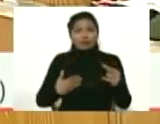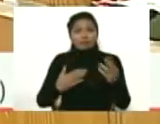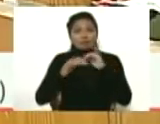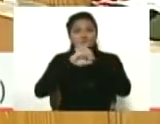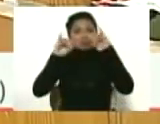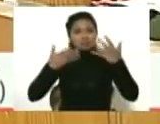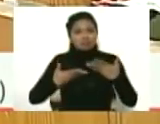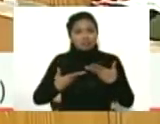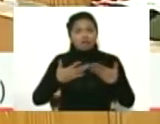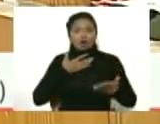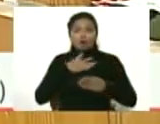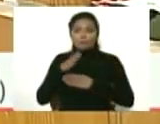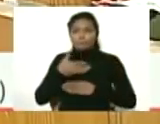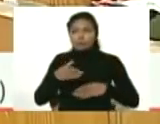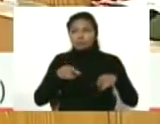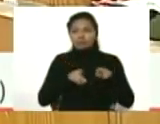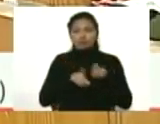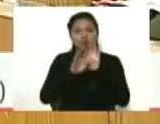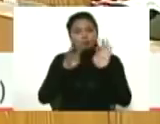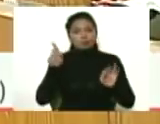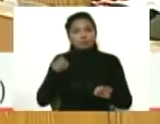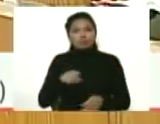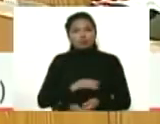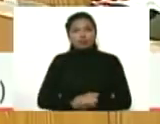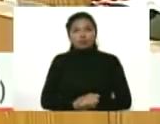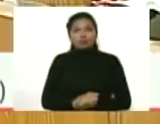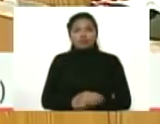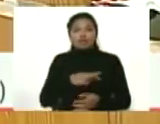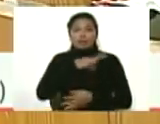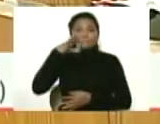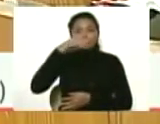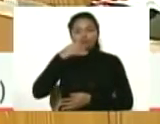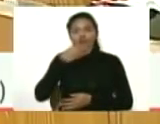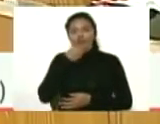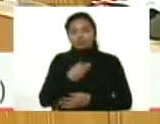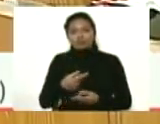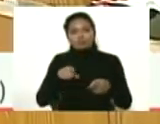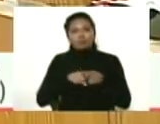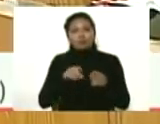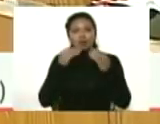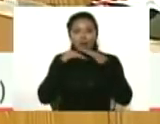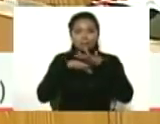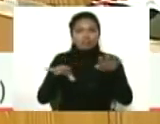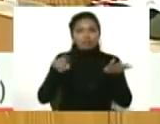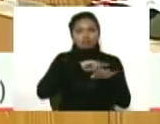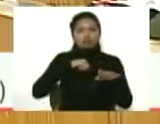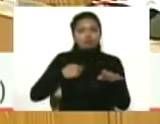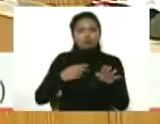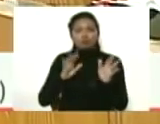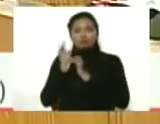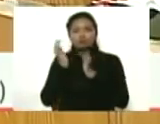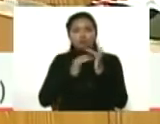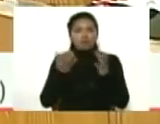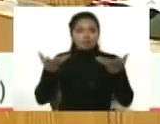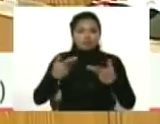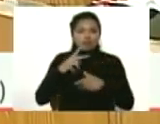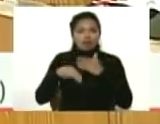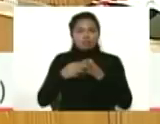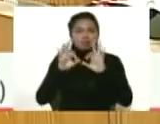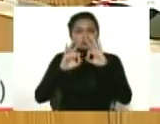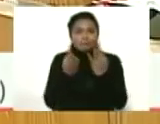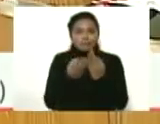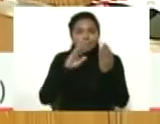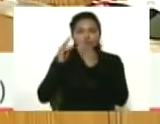felicidad, compartir, y que el espíritu navideño y las bendiciones de nuestro Señor Jesucristo lleguen a la familia,